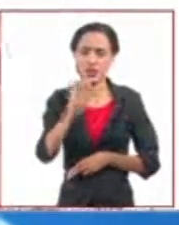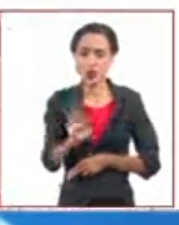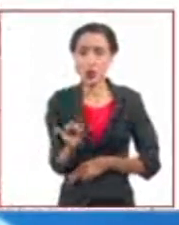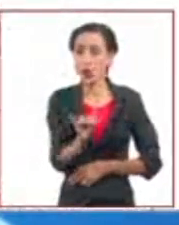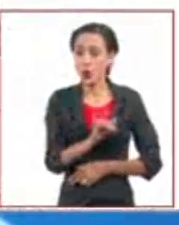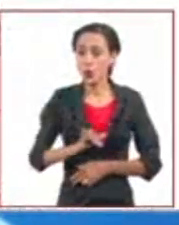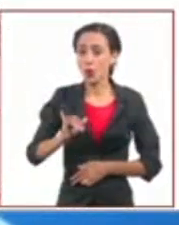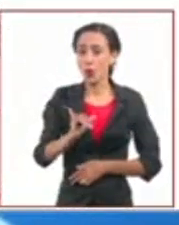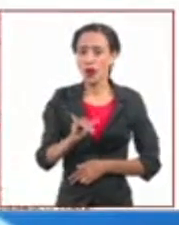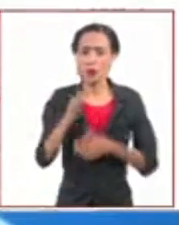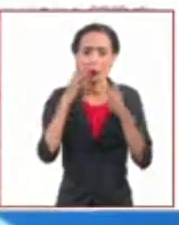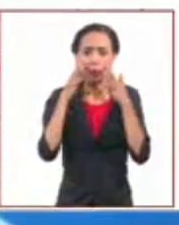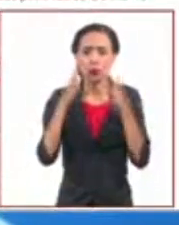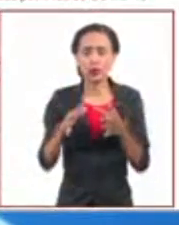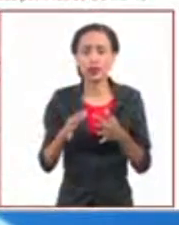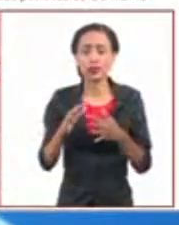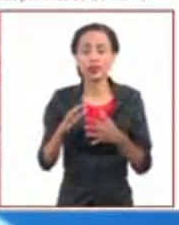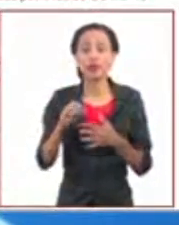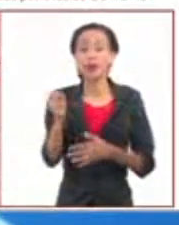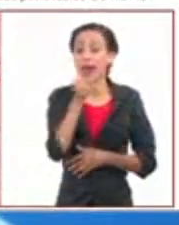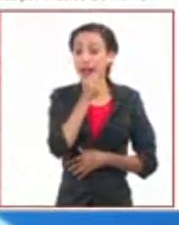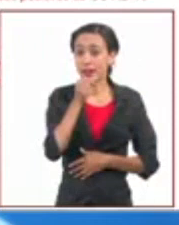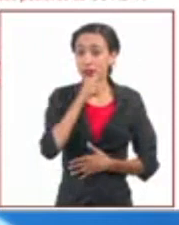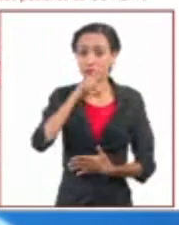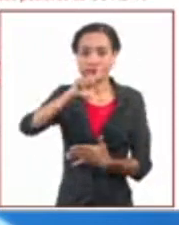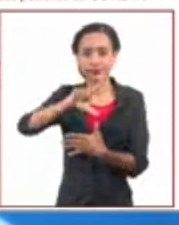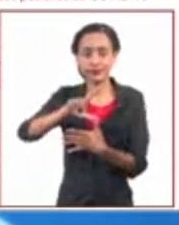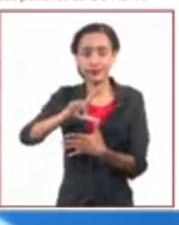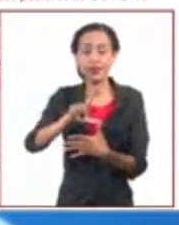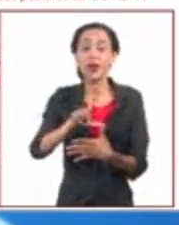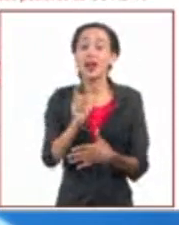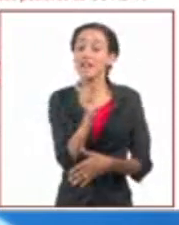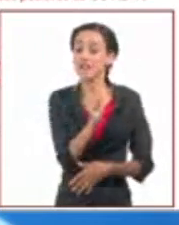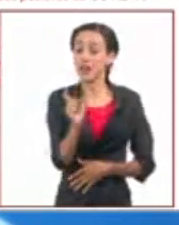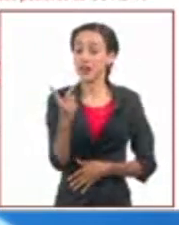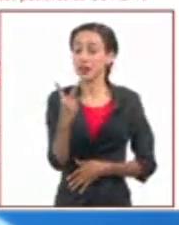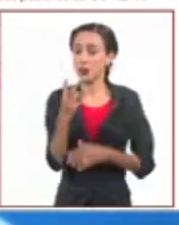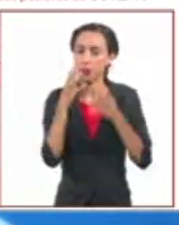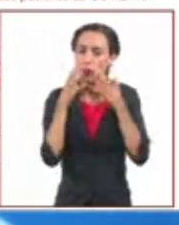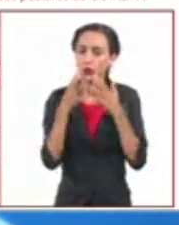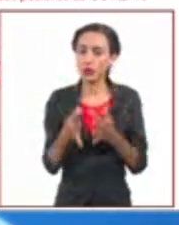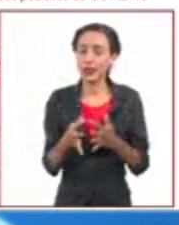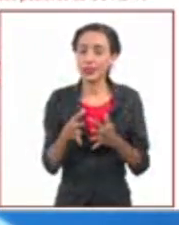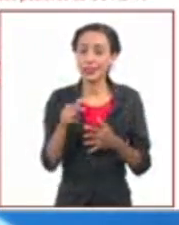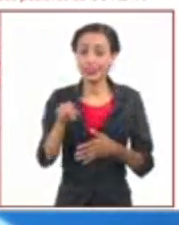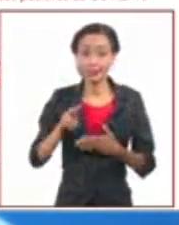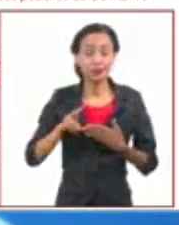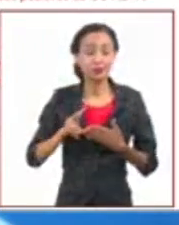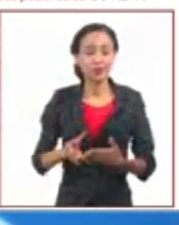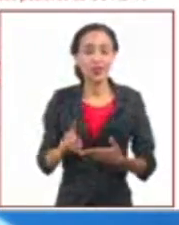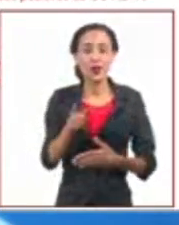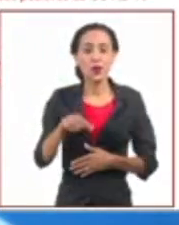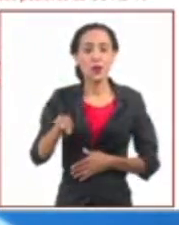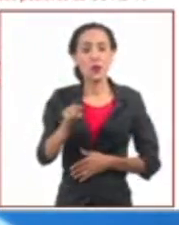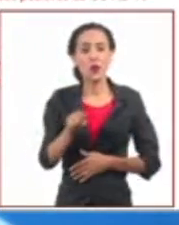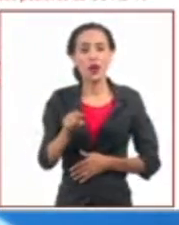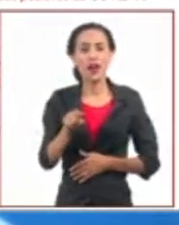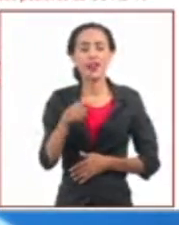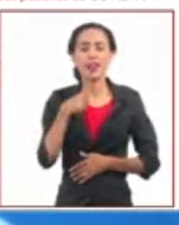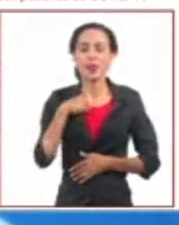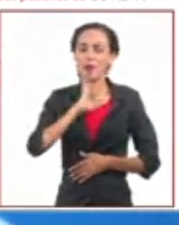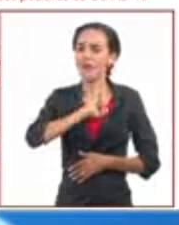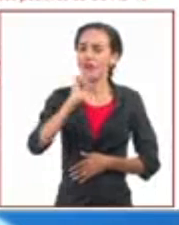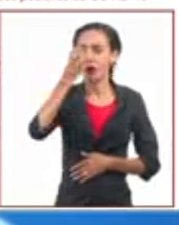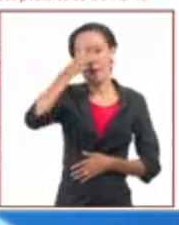pues colmaron la primera de dos fechas de esta gira que abrió con un viva mexico y comenzó un